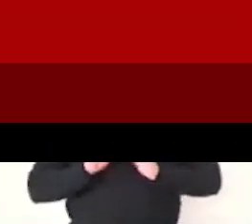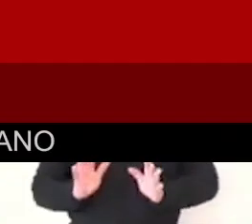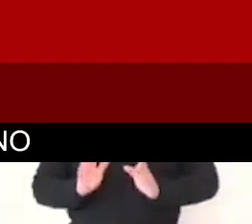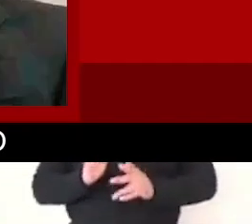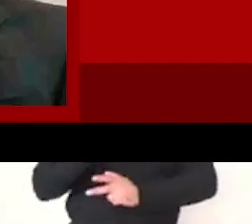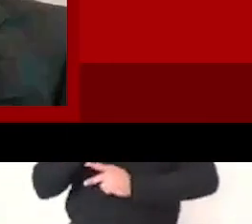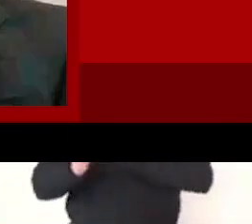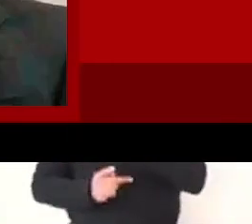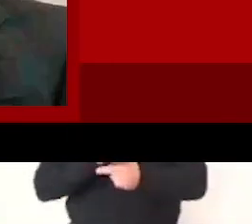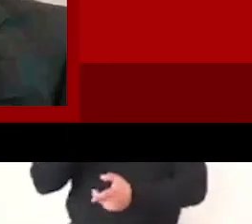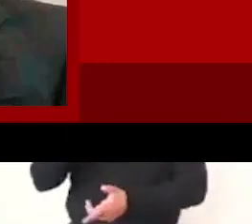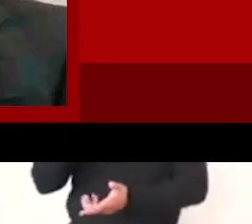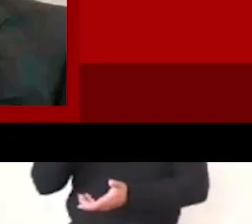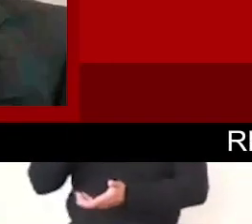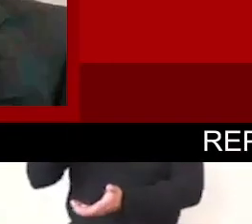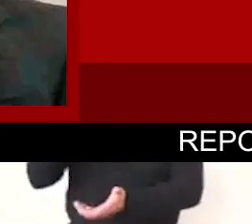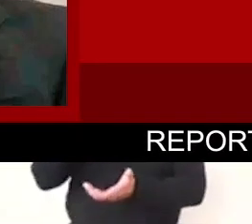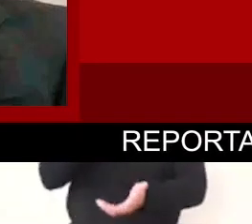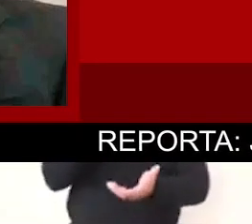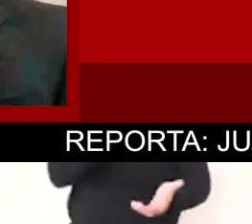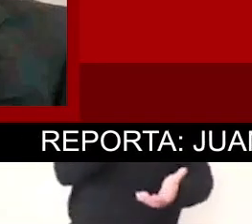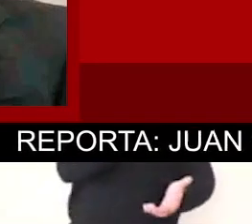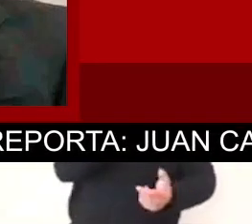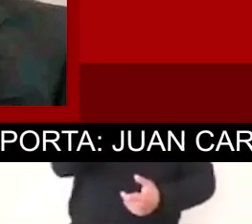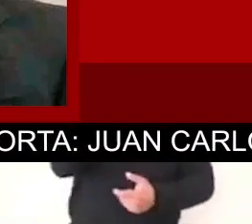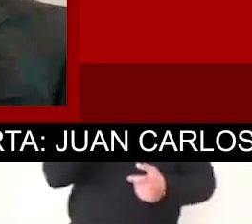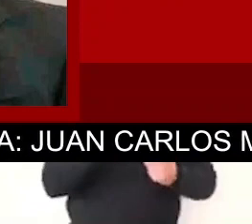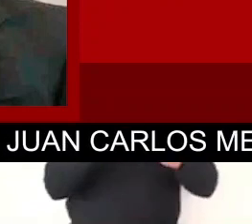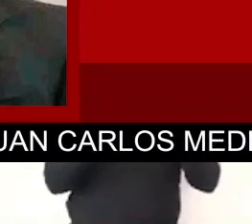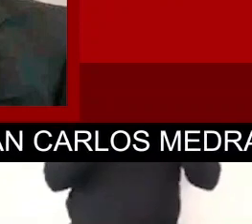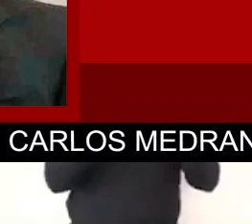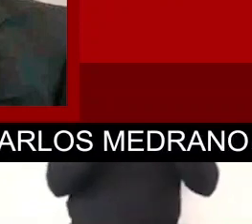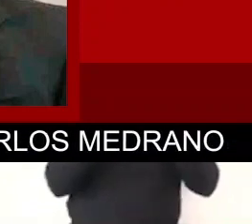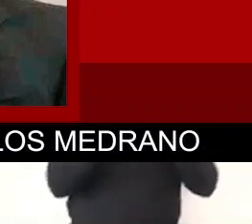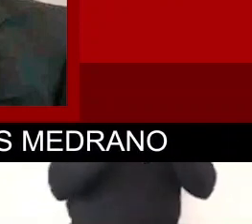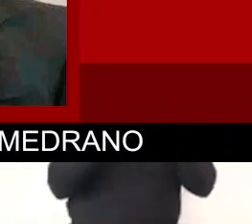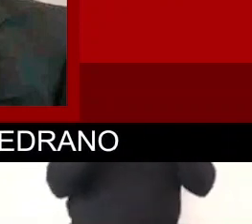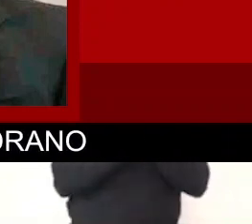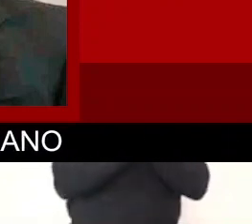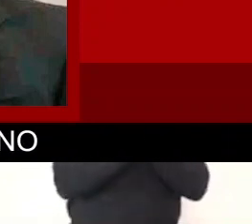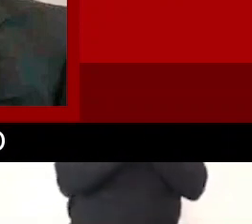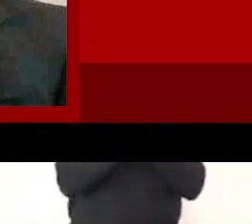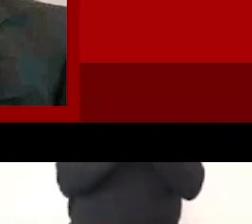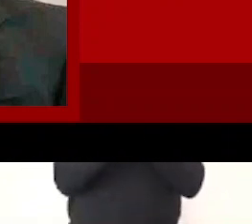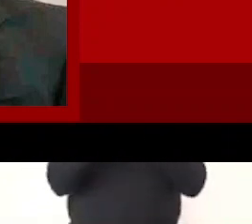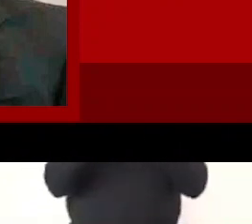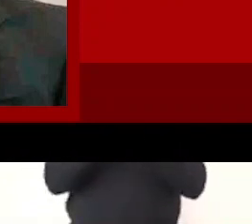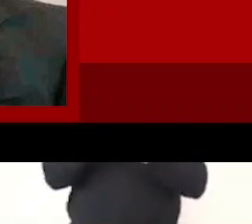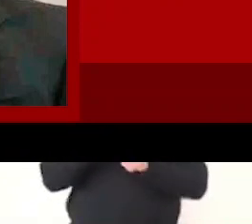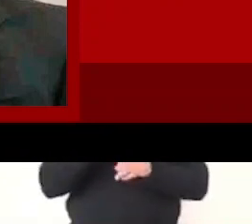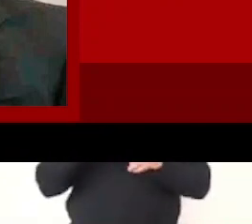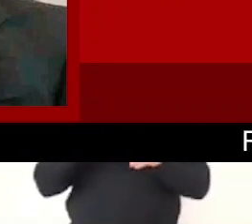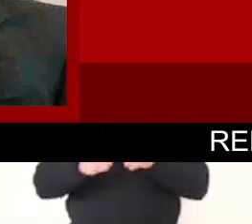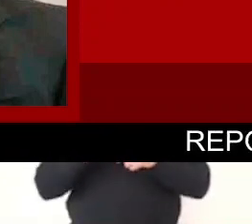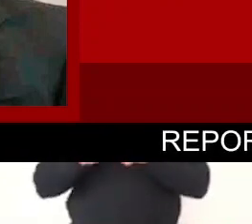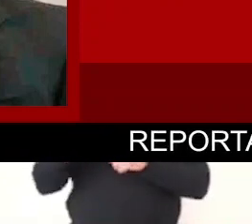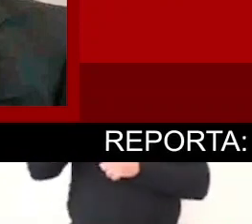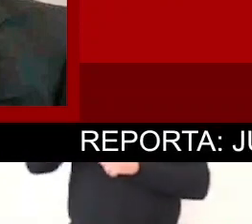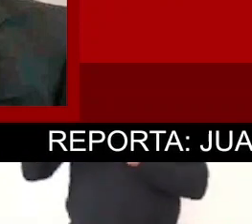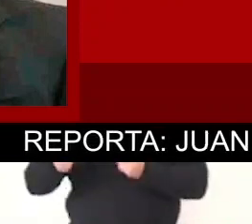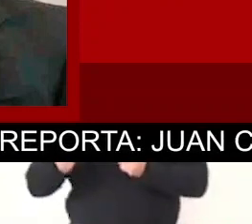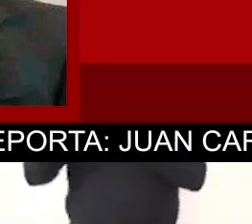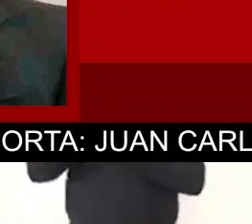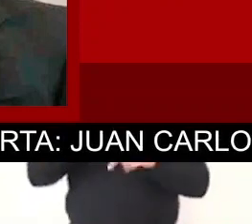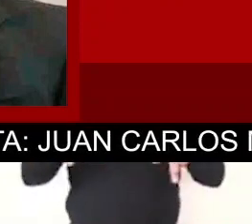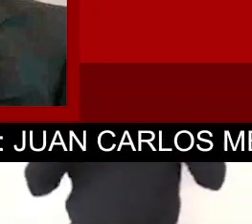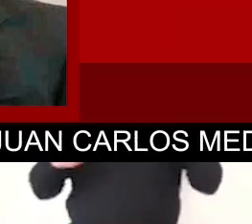en su oportunidad del legislador del partido del trabajo nuevo loteo castillejos recriminó el funcionario la falta de una reactivación económica